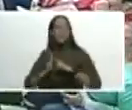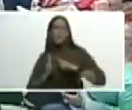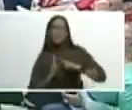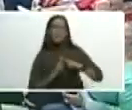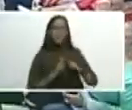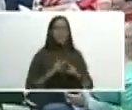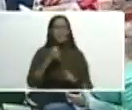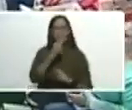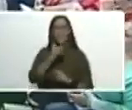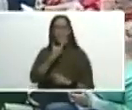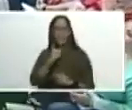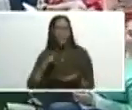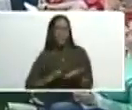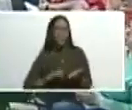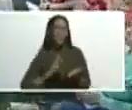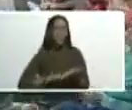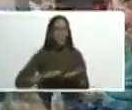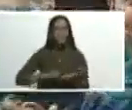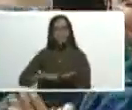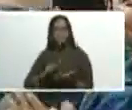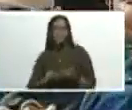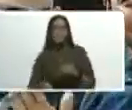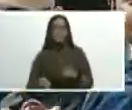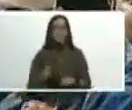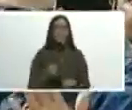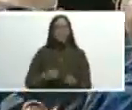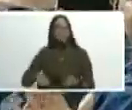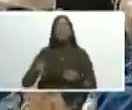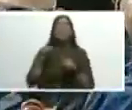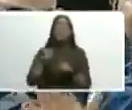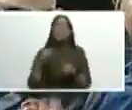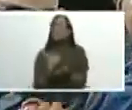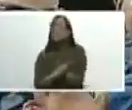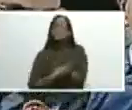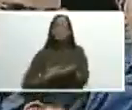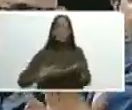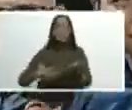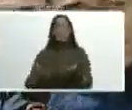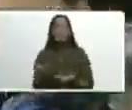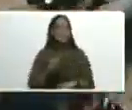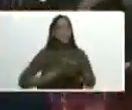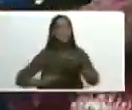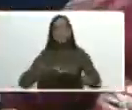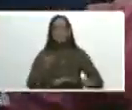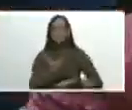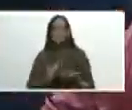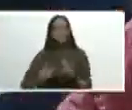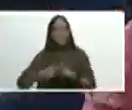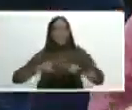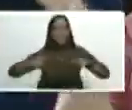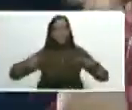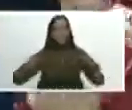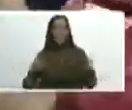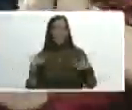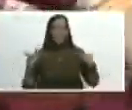linda vista le va. Con su calle tan estrecha, a decirlo